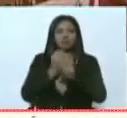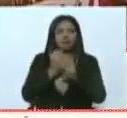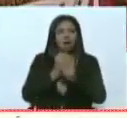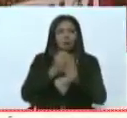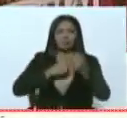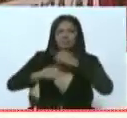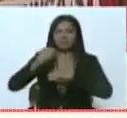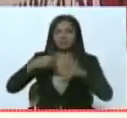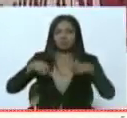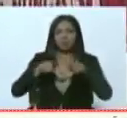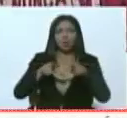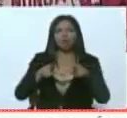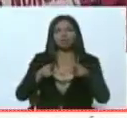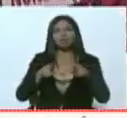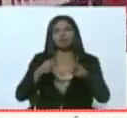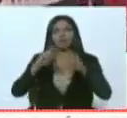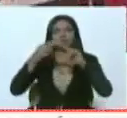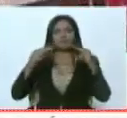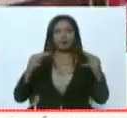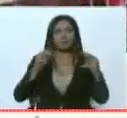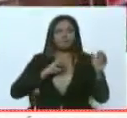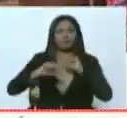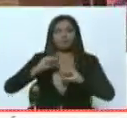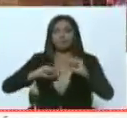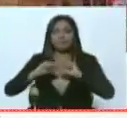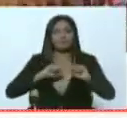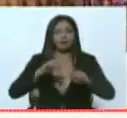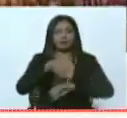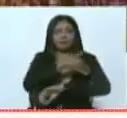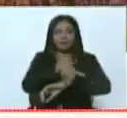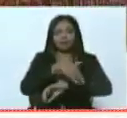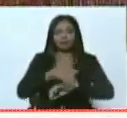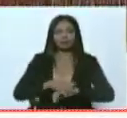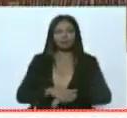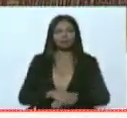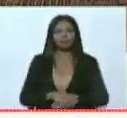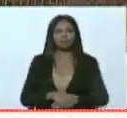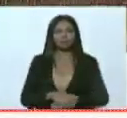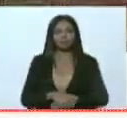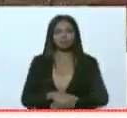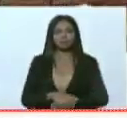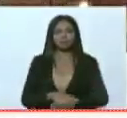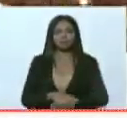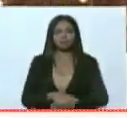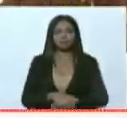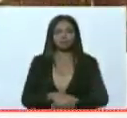en las cuadrillas de paz, en la movilización de calle.